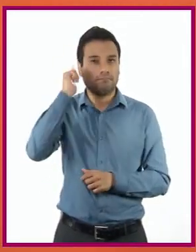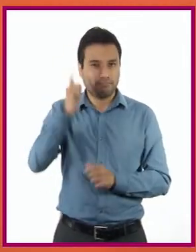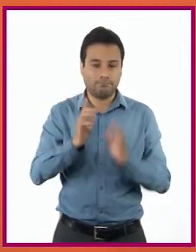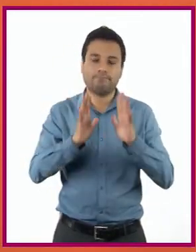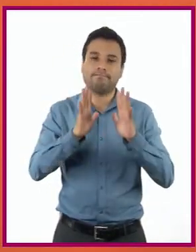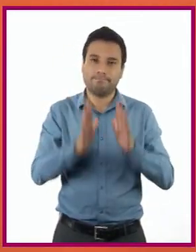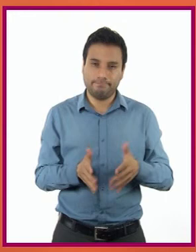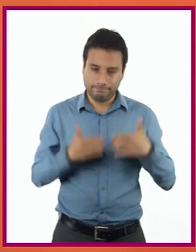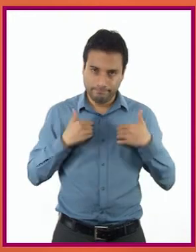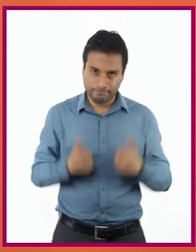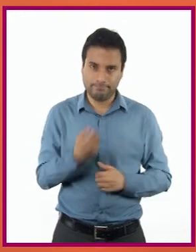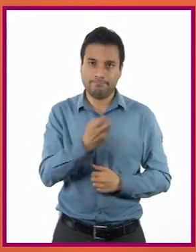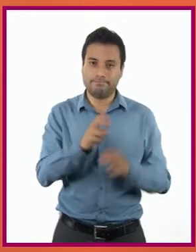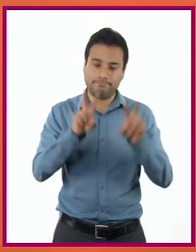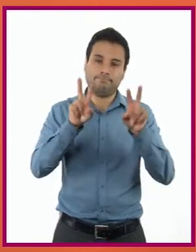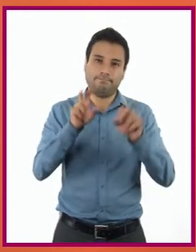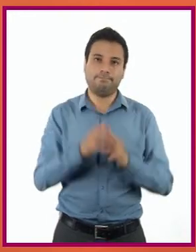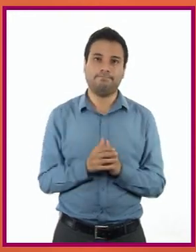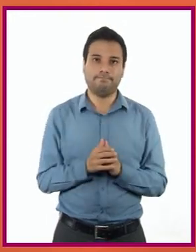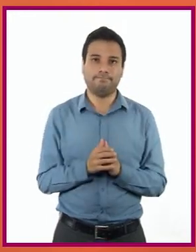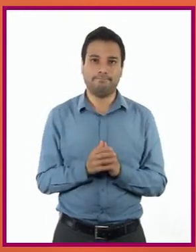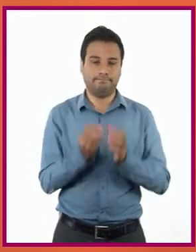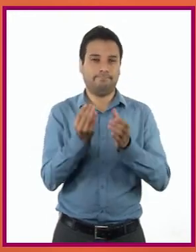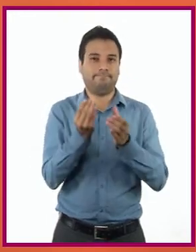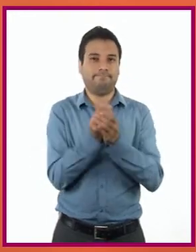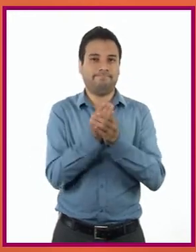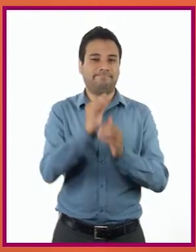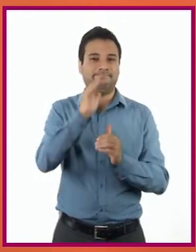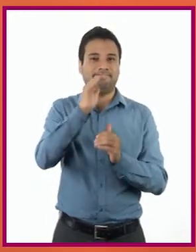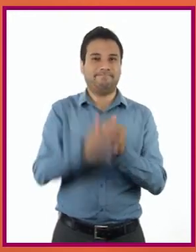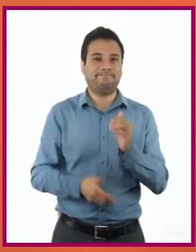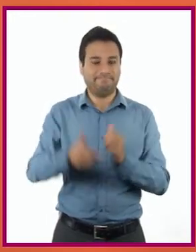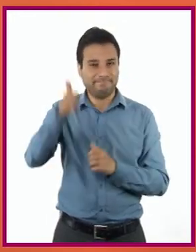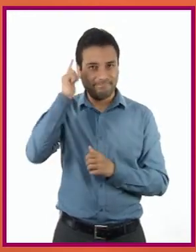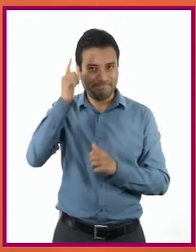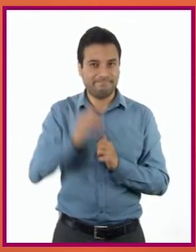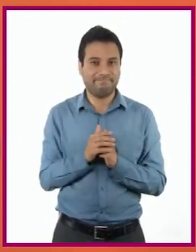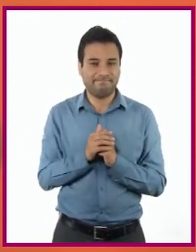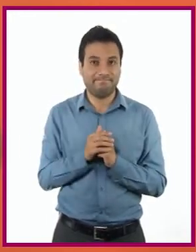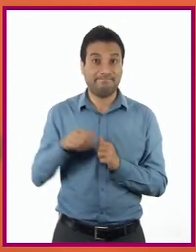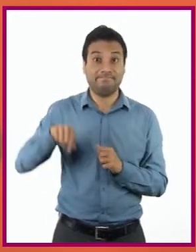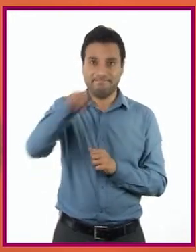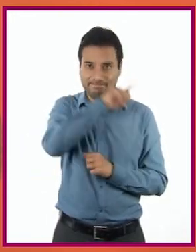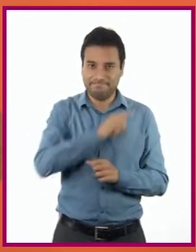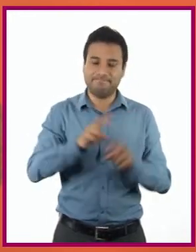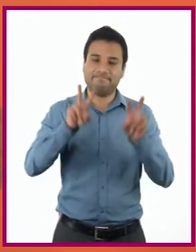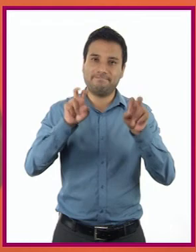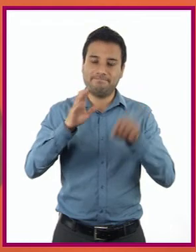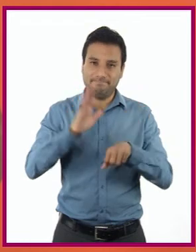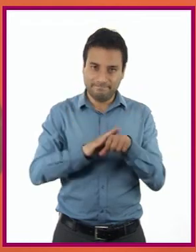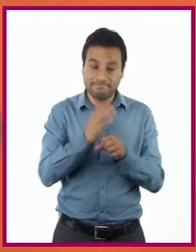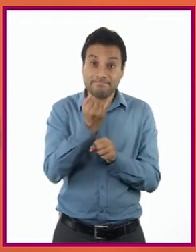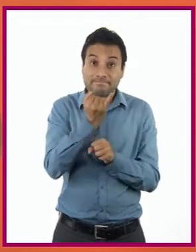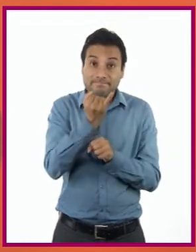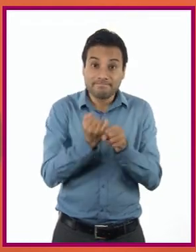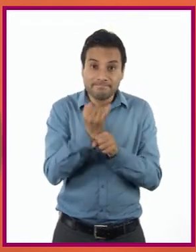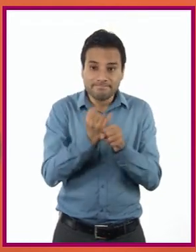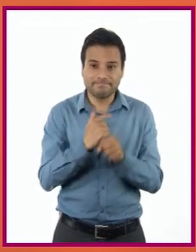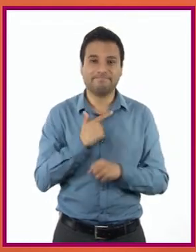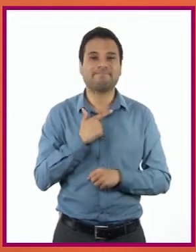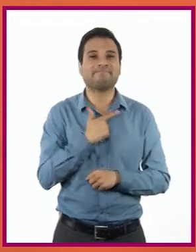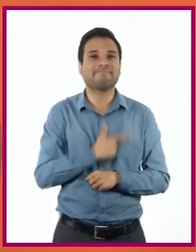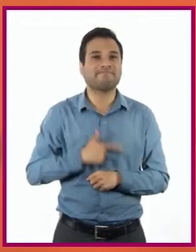estas preguntas. Con esto concluyo mi participación, esperando que puedan indagar más sobre el tema. Me dio mucho